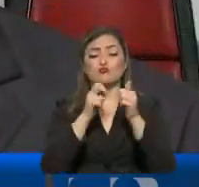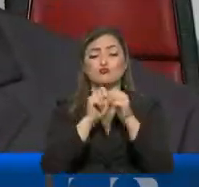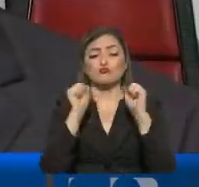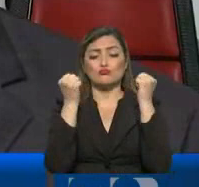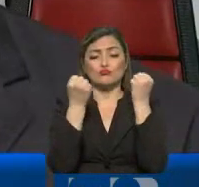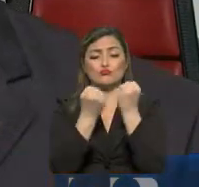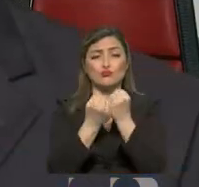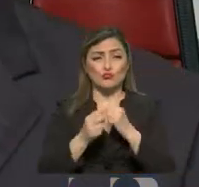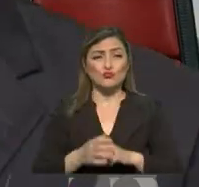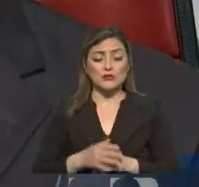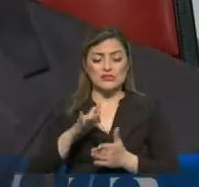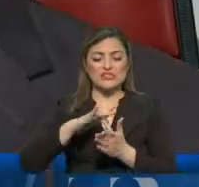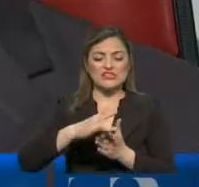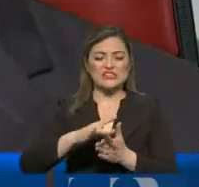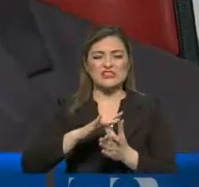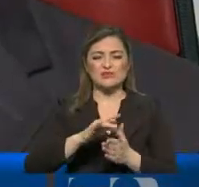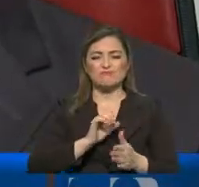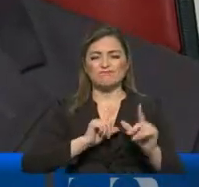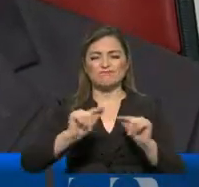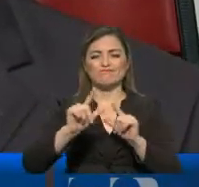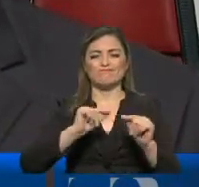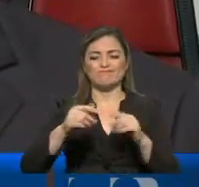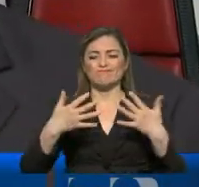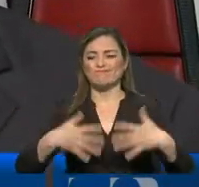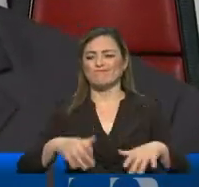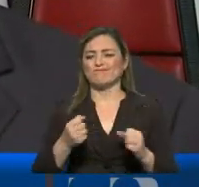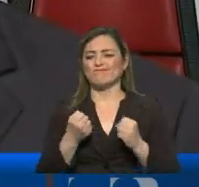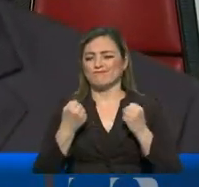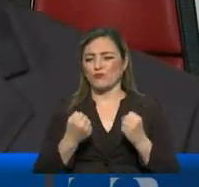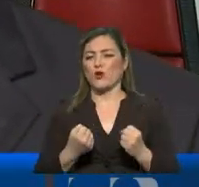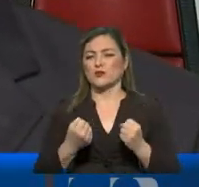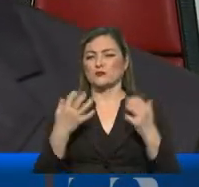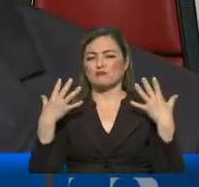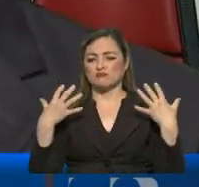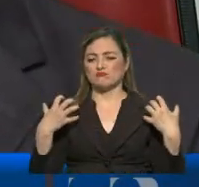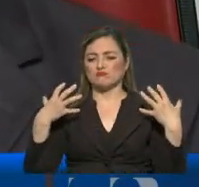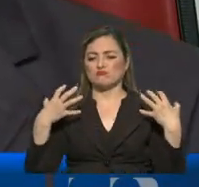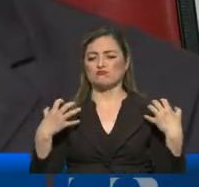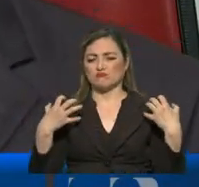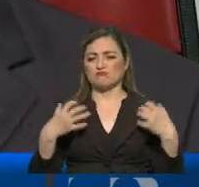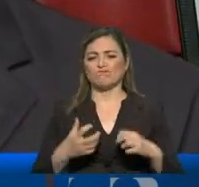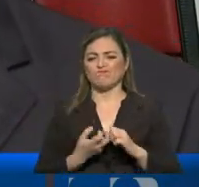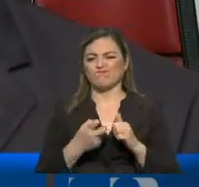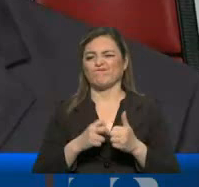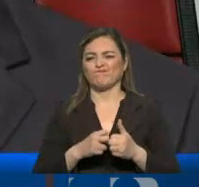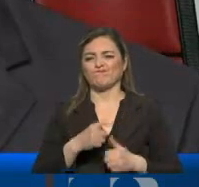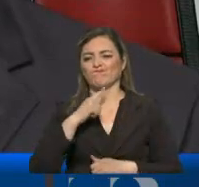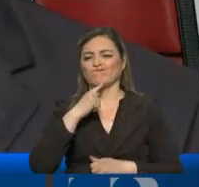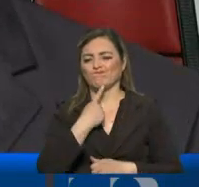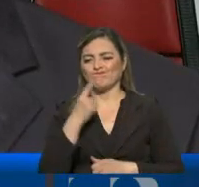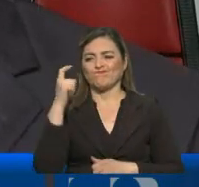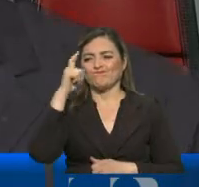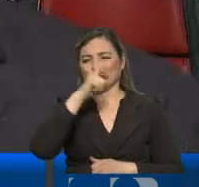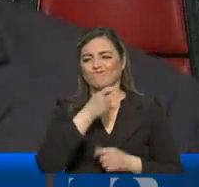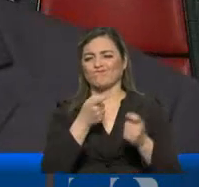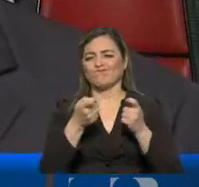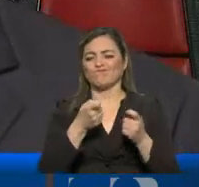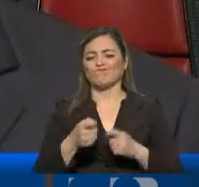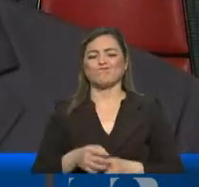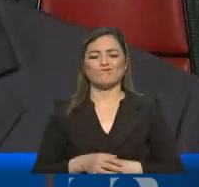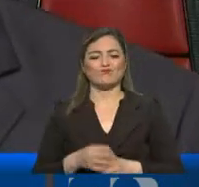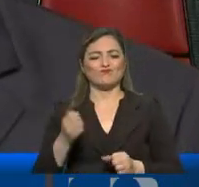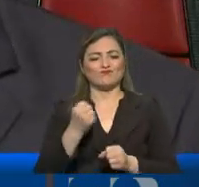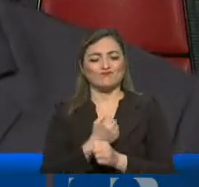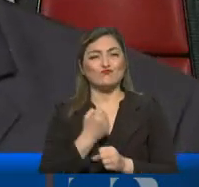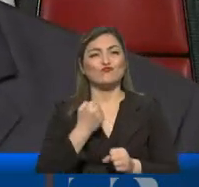de la migración riesgosa es realmente un factor de mucha atención para nosotros, pero que es muy difícil llevar a control.